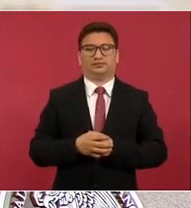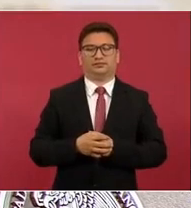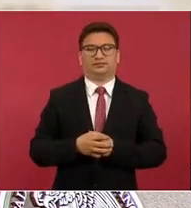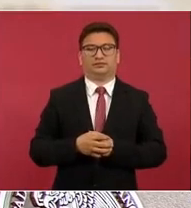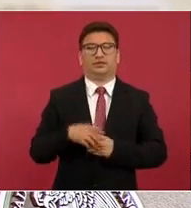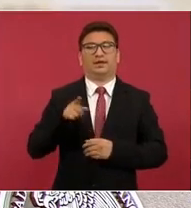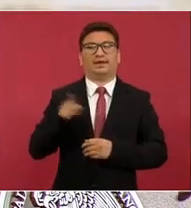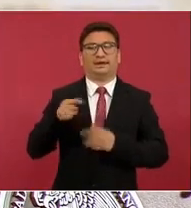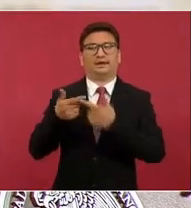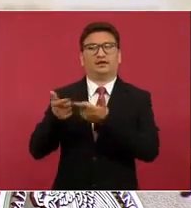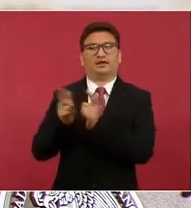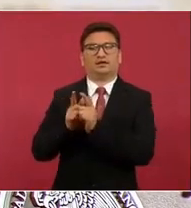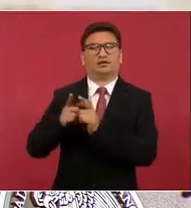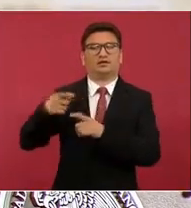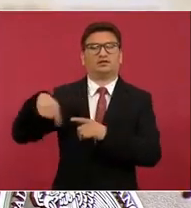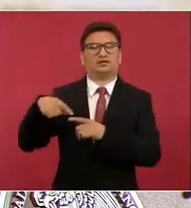de grupos